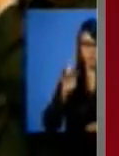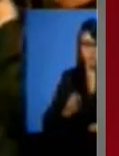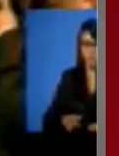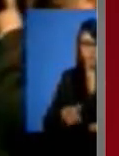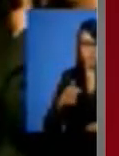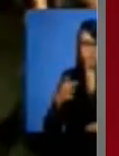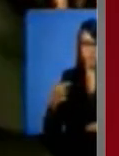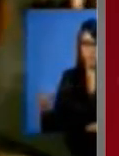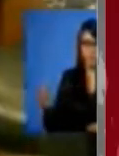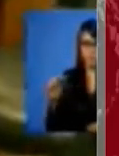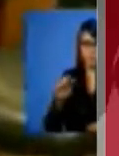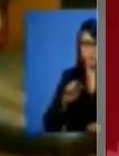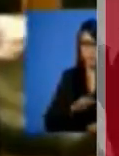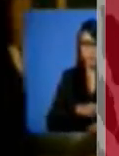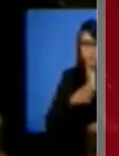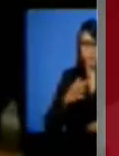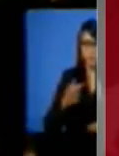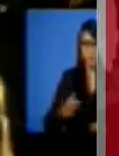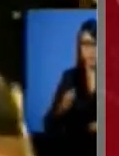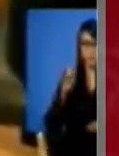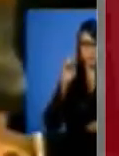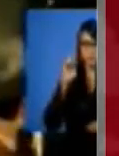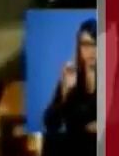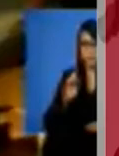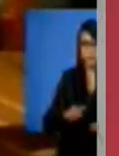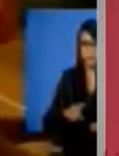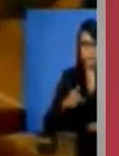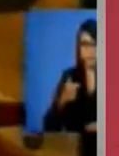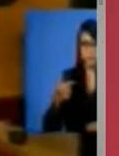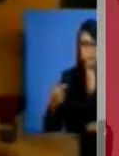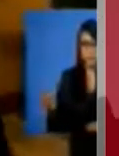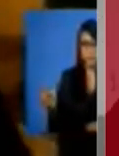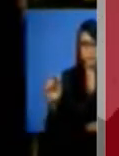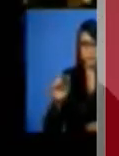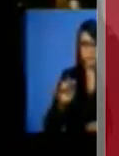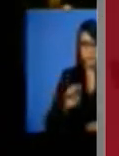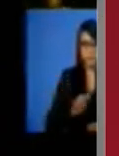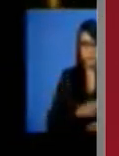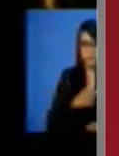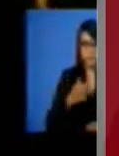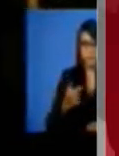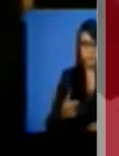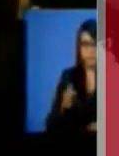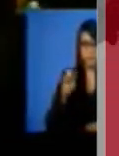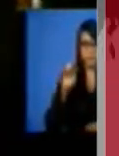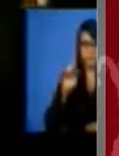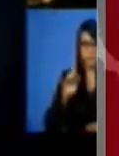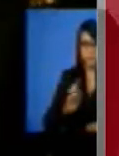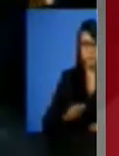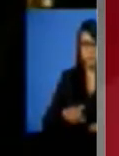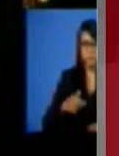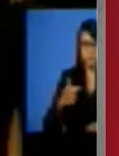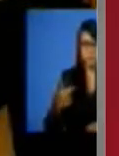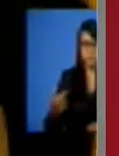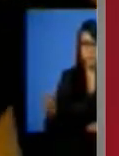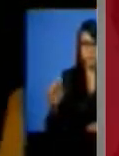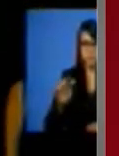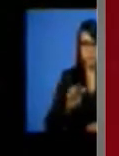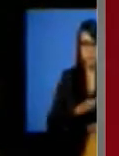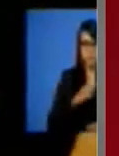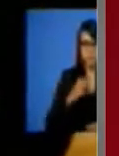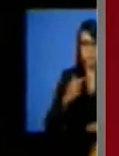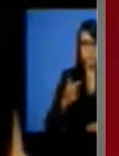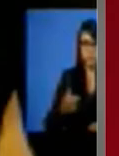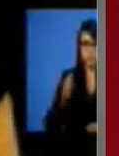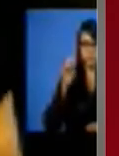sólo debe de servir para cuadrar las cifras pues de nada servirá en el déficit cero una deuda sostenible si va a ser a costa del bienestar de